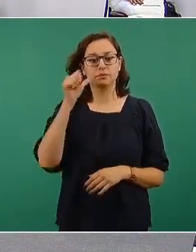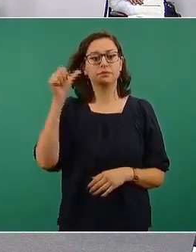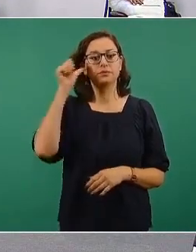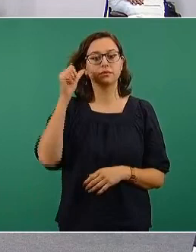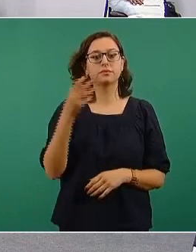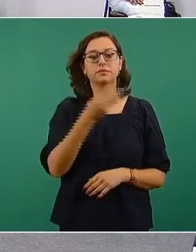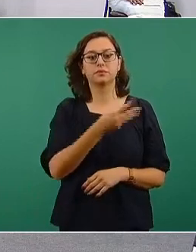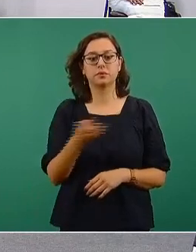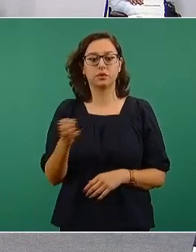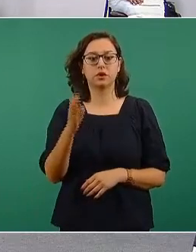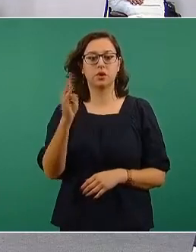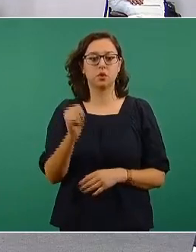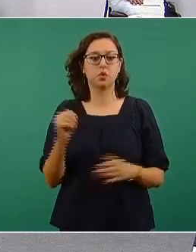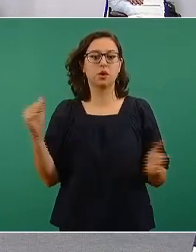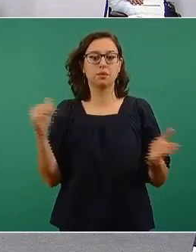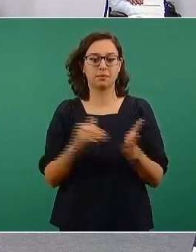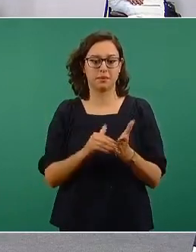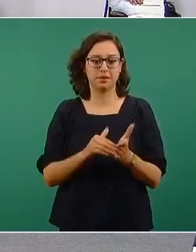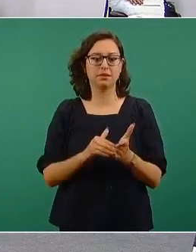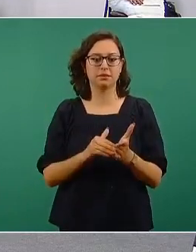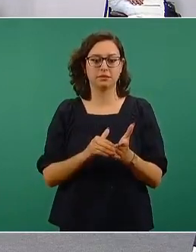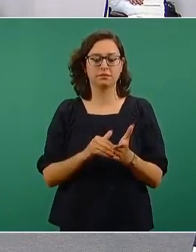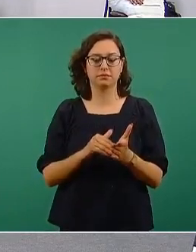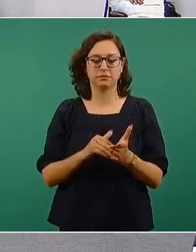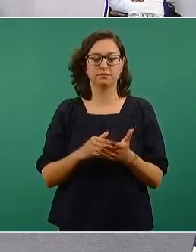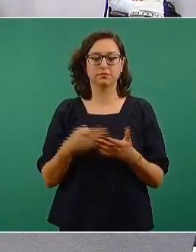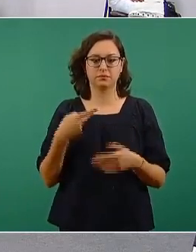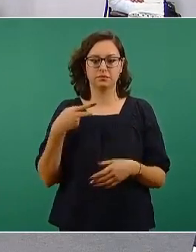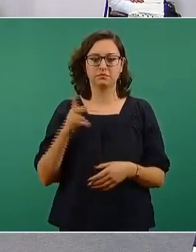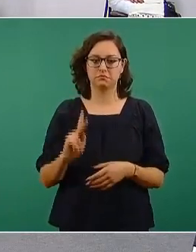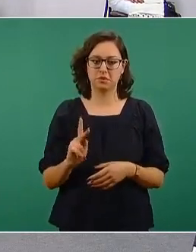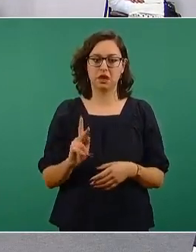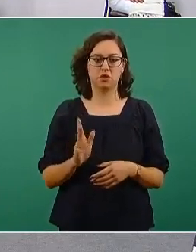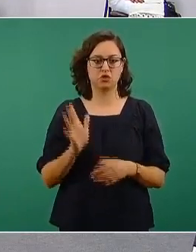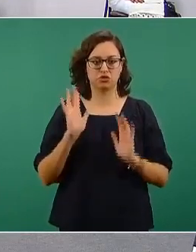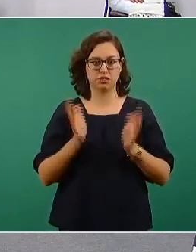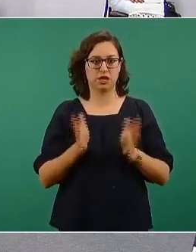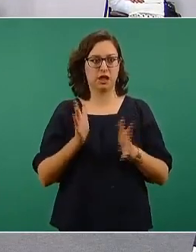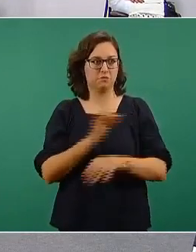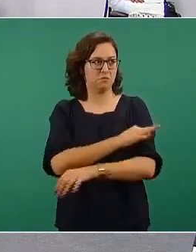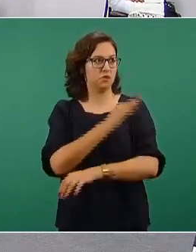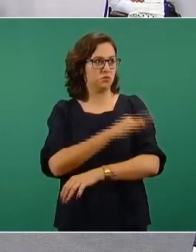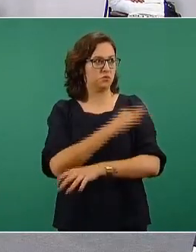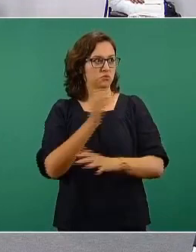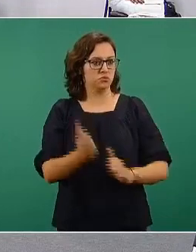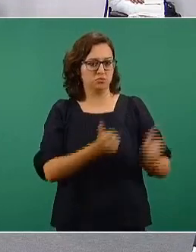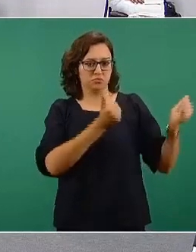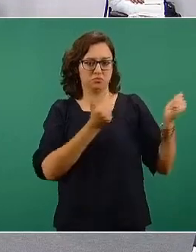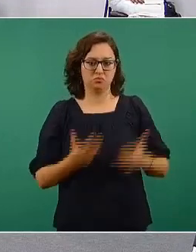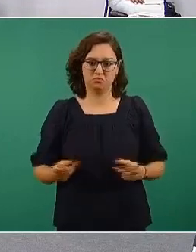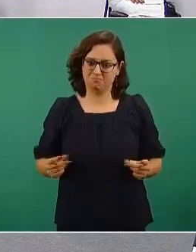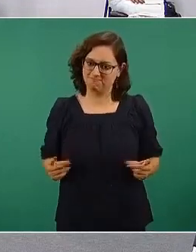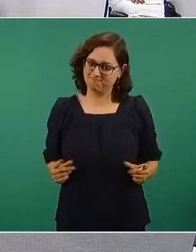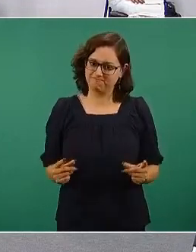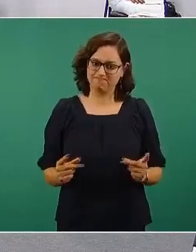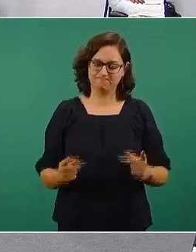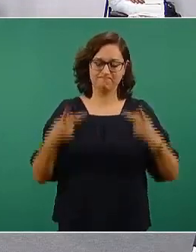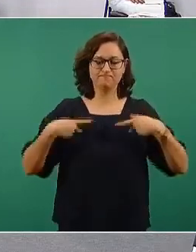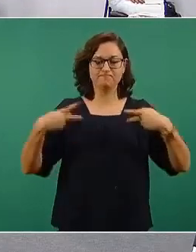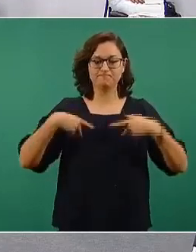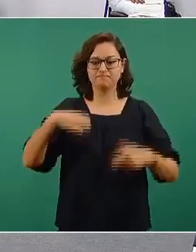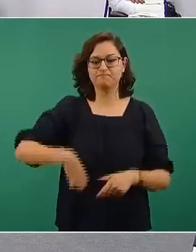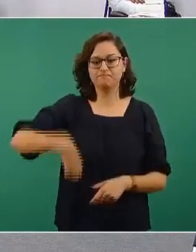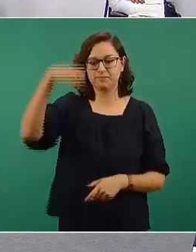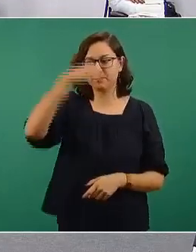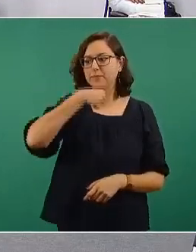409, pero ya tenemos para concluir con adultos mayores. Este cargamento